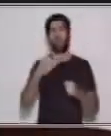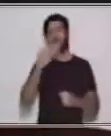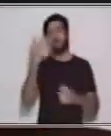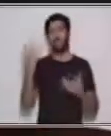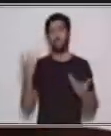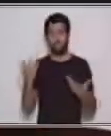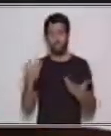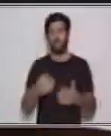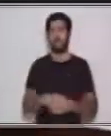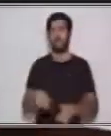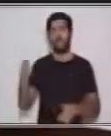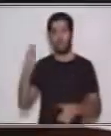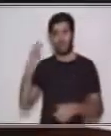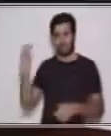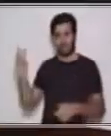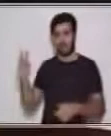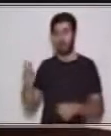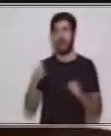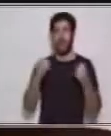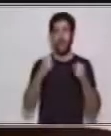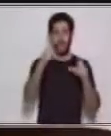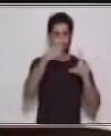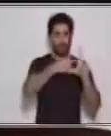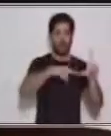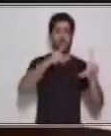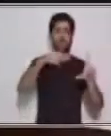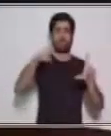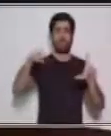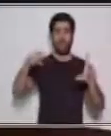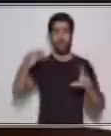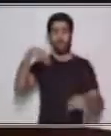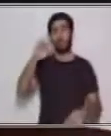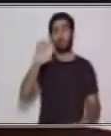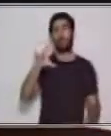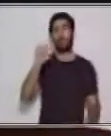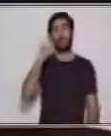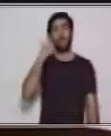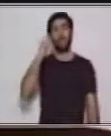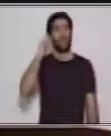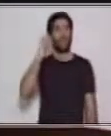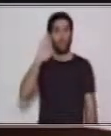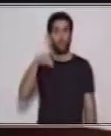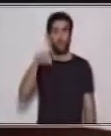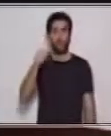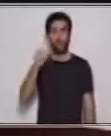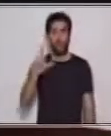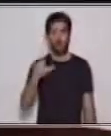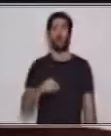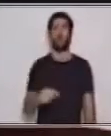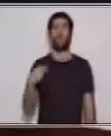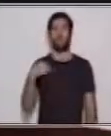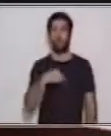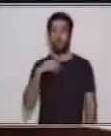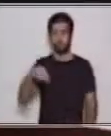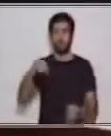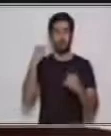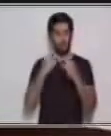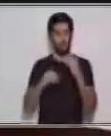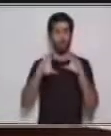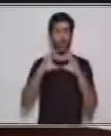este caso, una gráfica poligonal. Entonces hemos terminado la